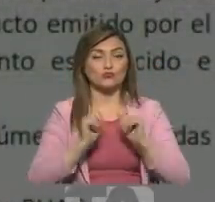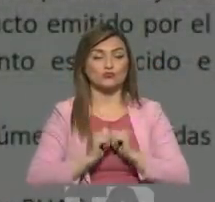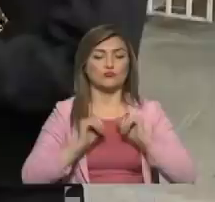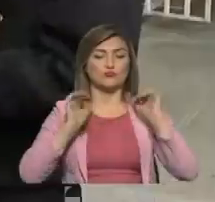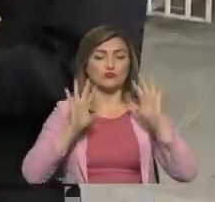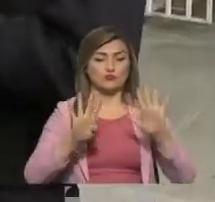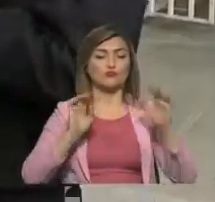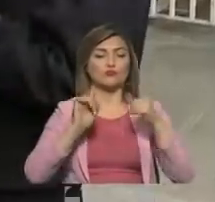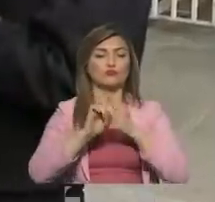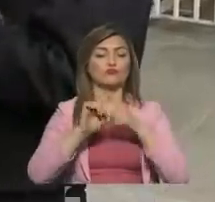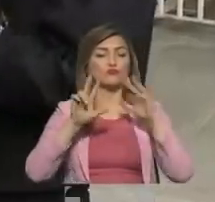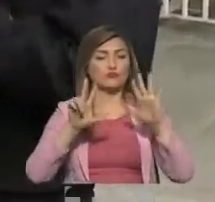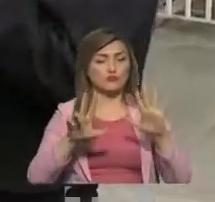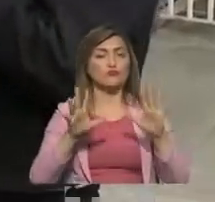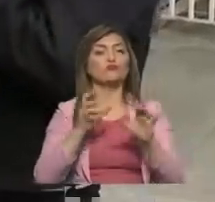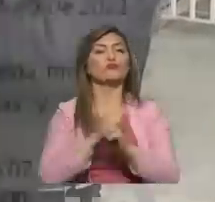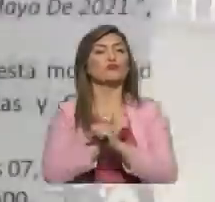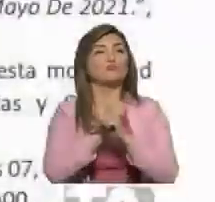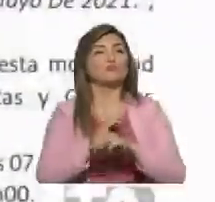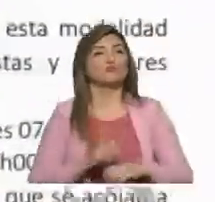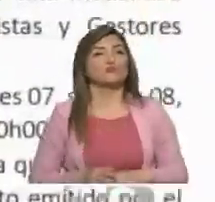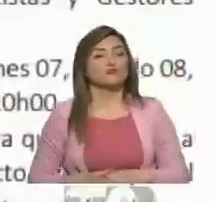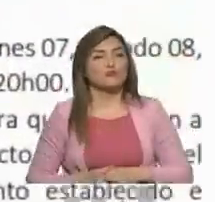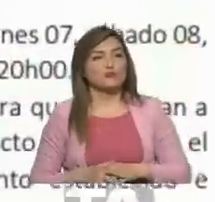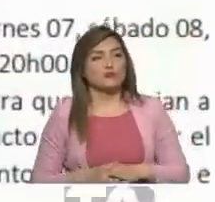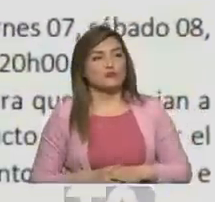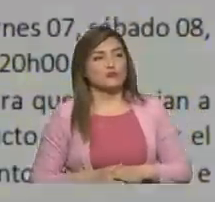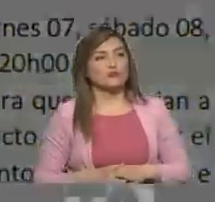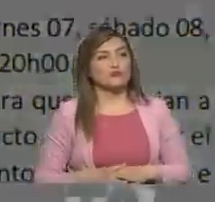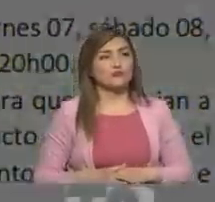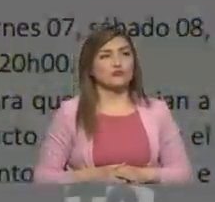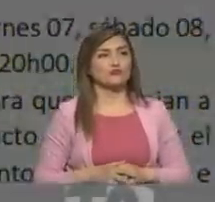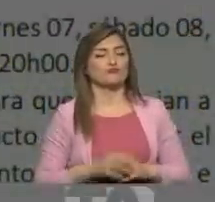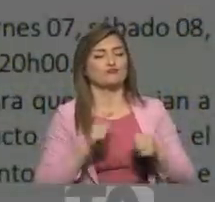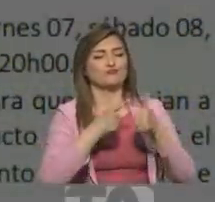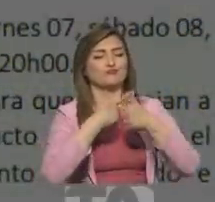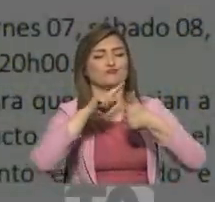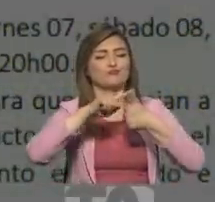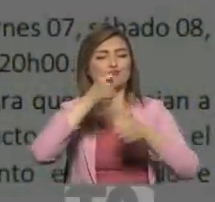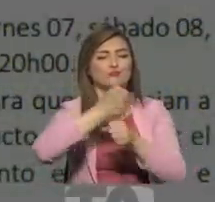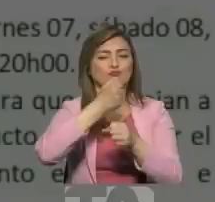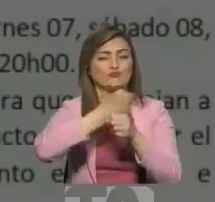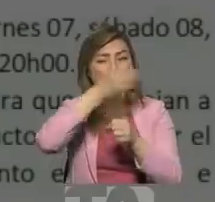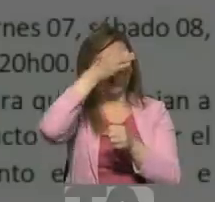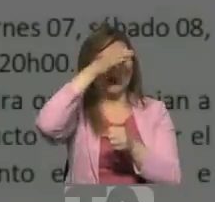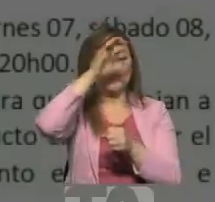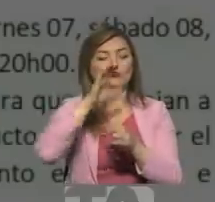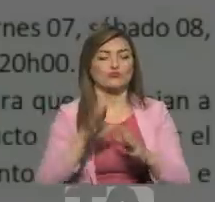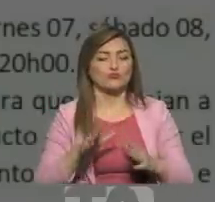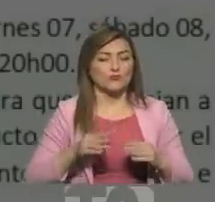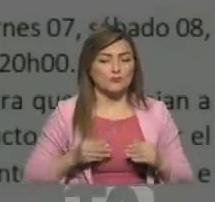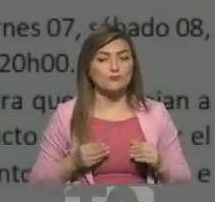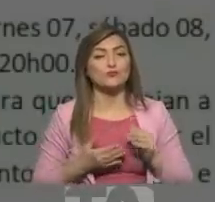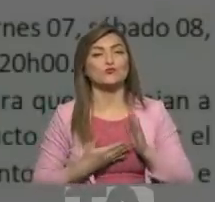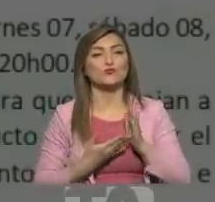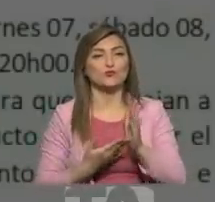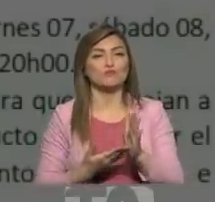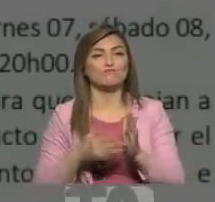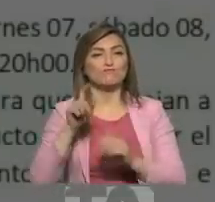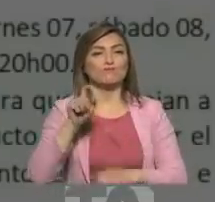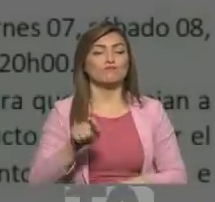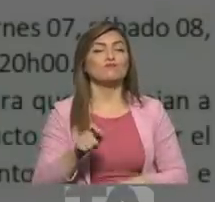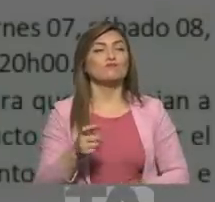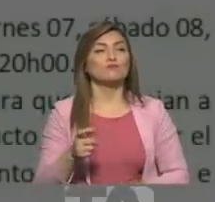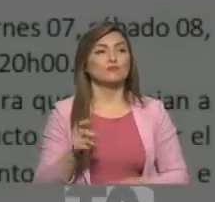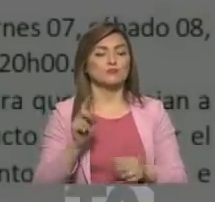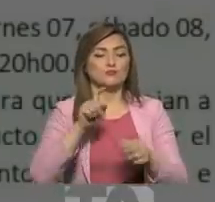20 horas, siguiendo algunos lineamientos planteados en el documento. El primero dice que los trabajadores de la cultura que se acojan a esta modalidad deben ser